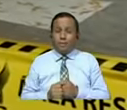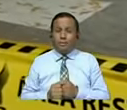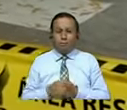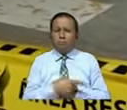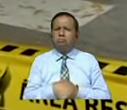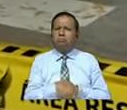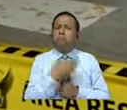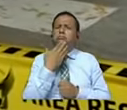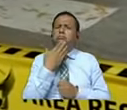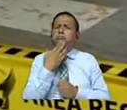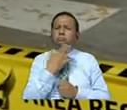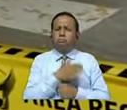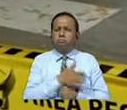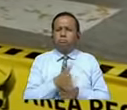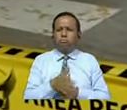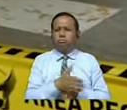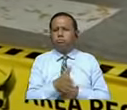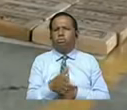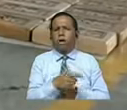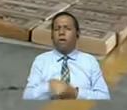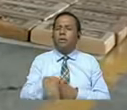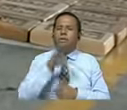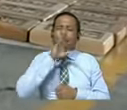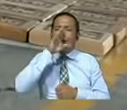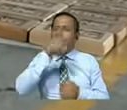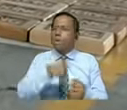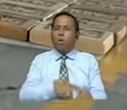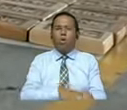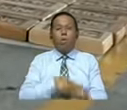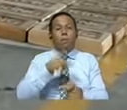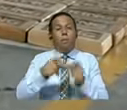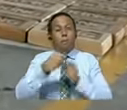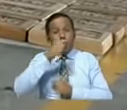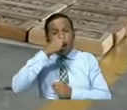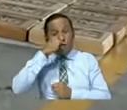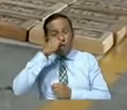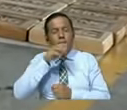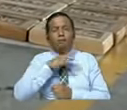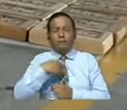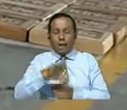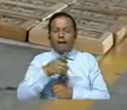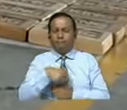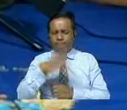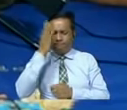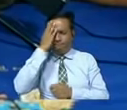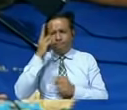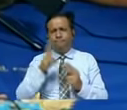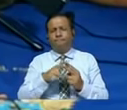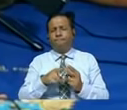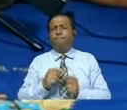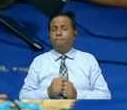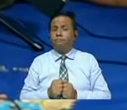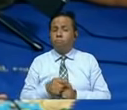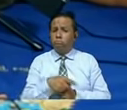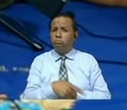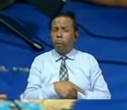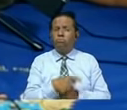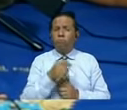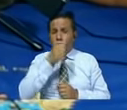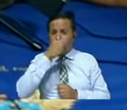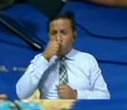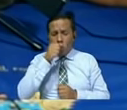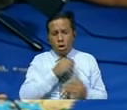utilizada frecuentemente por los narcotraficantes para pasar la droga y se inicia en el nororiente amazónico. Esta droga se está movilizando desde lo